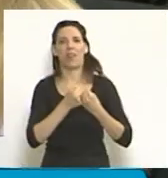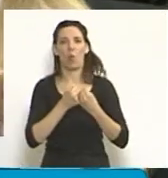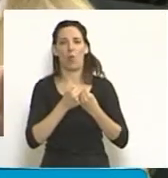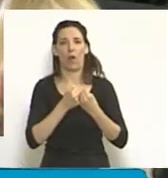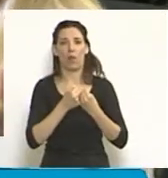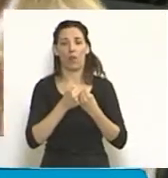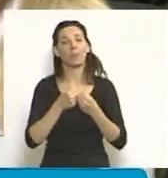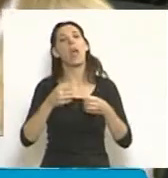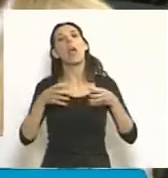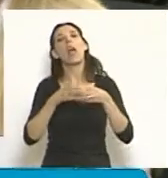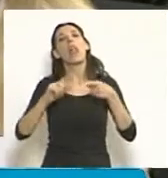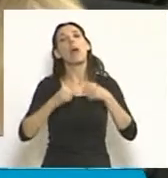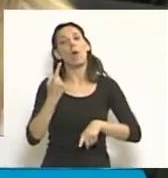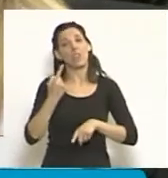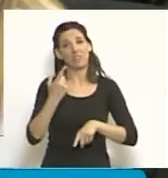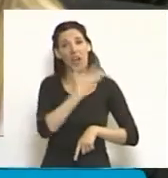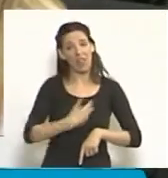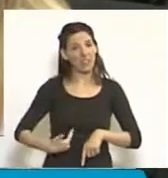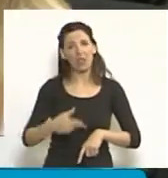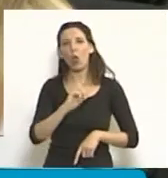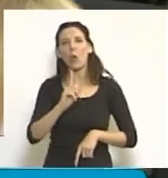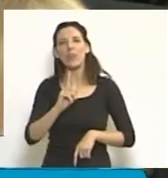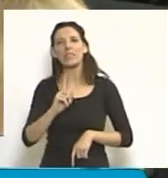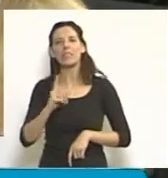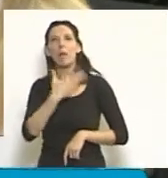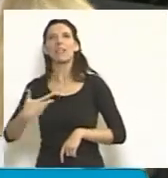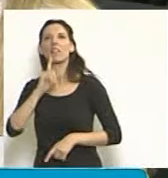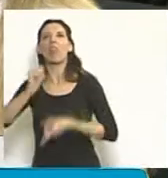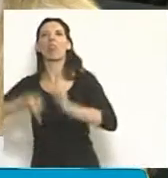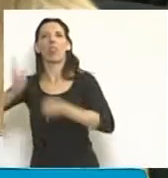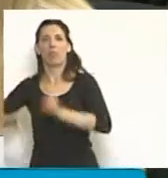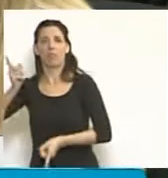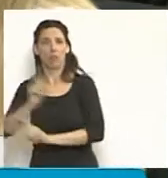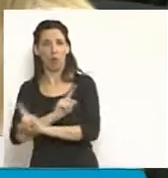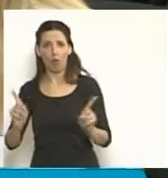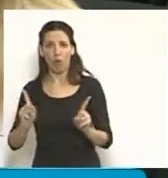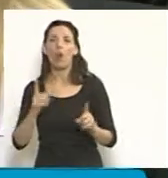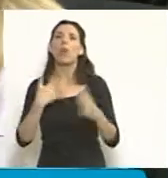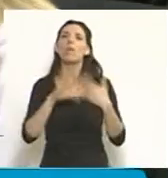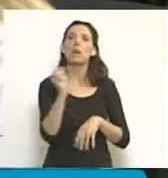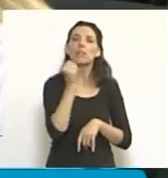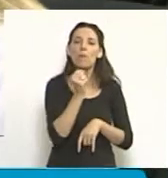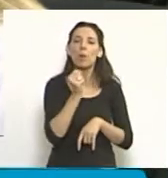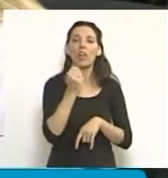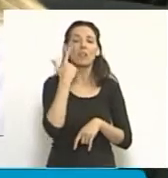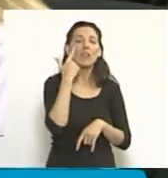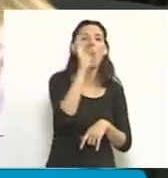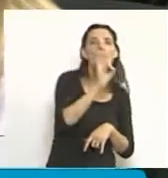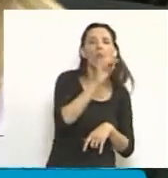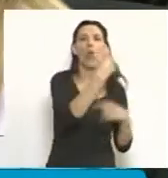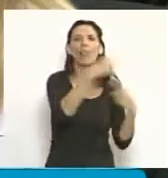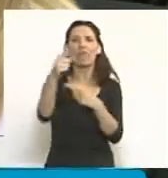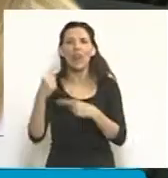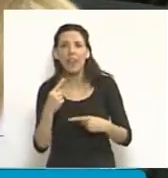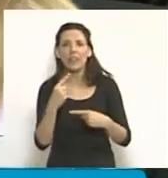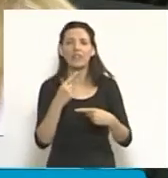política de Estado no es la política impuesta por el que gobierna, sino la política que se consensúa fundamentalmente entre los que piensan distinto